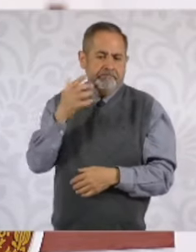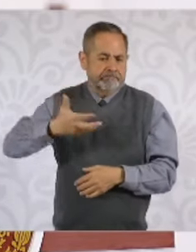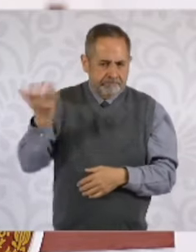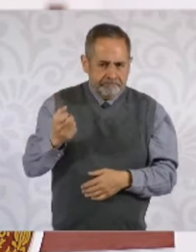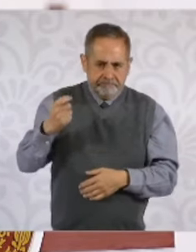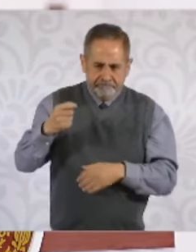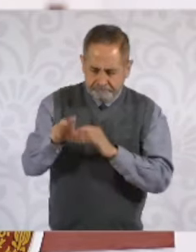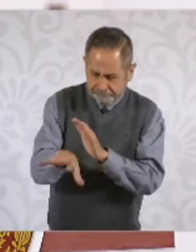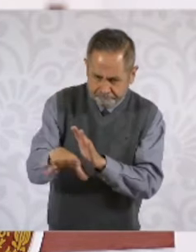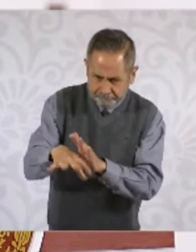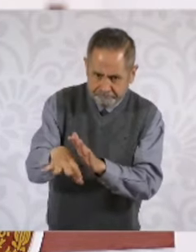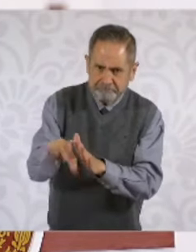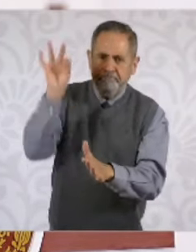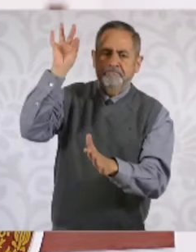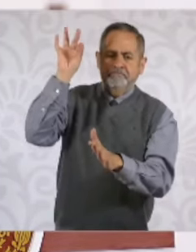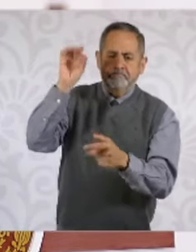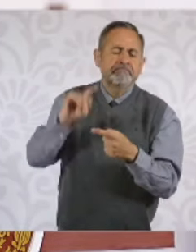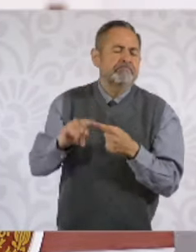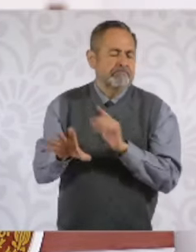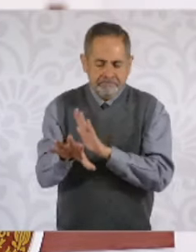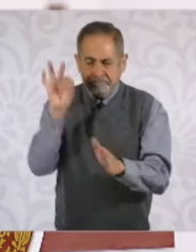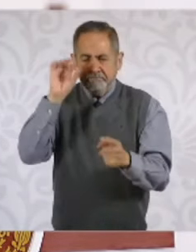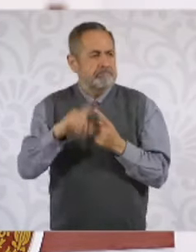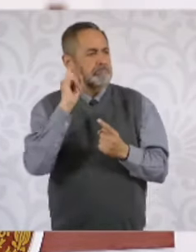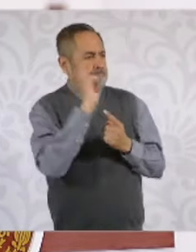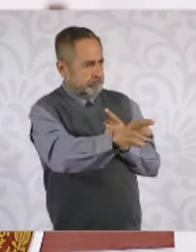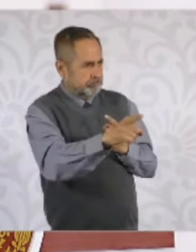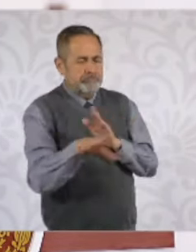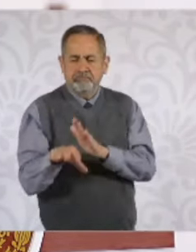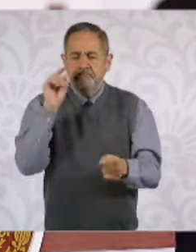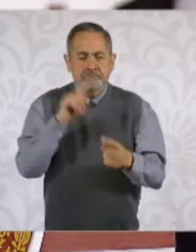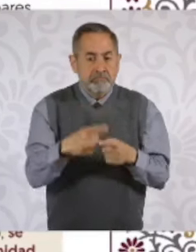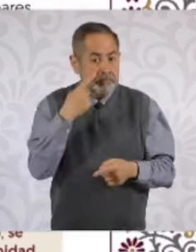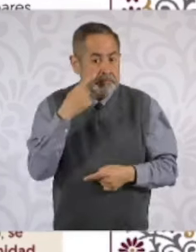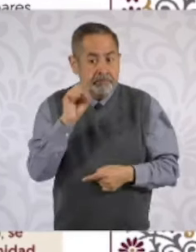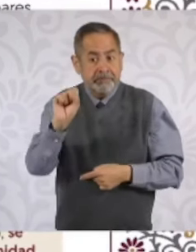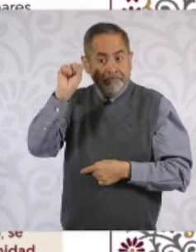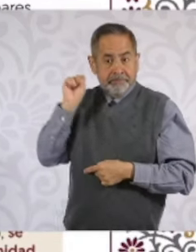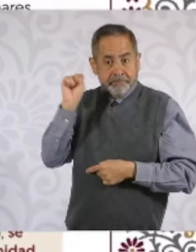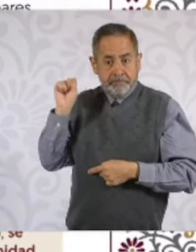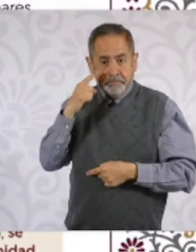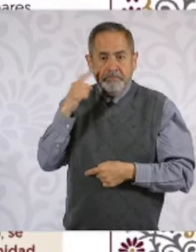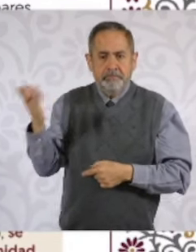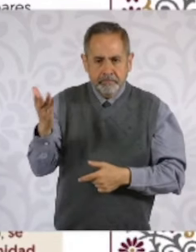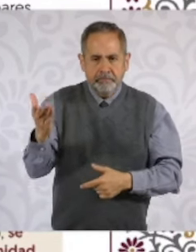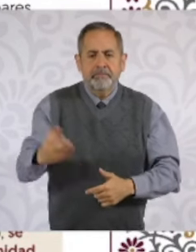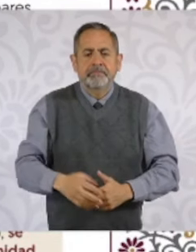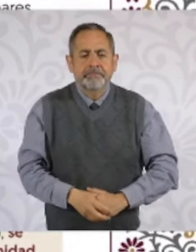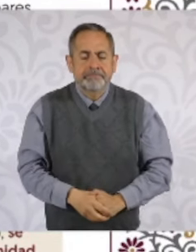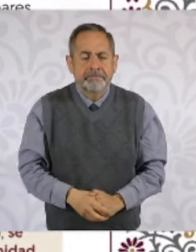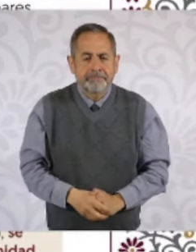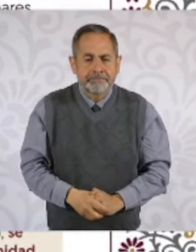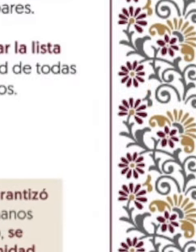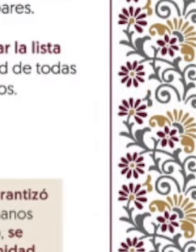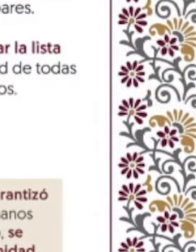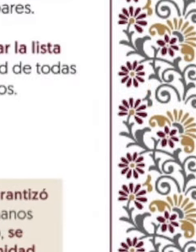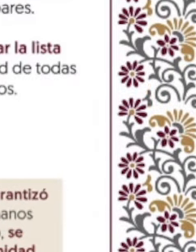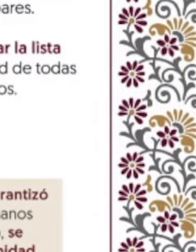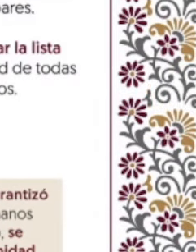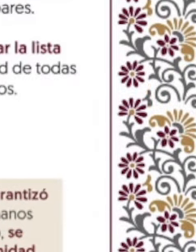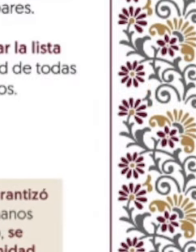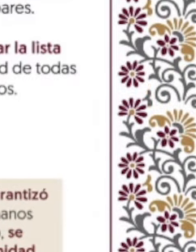el sábado 12 de octubre, el Senado sesionó por más de 7 horas y llevó a cabo